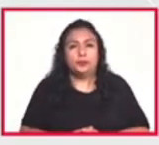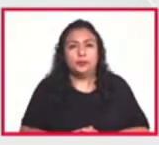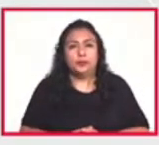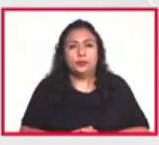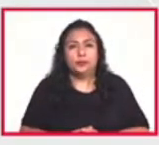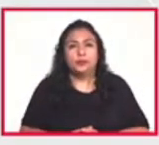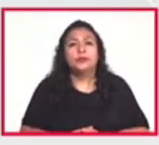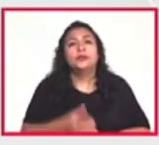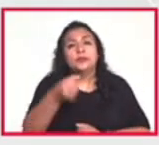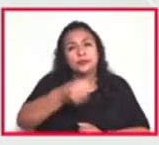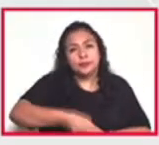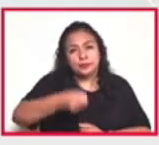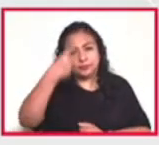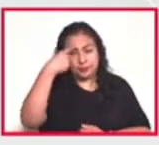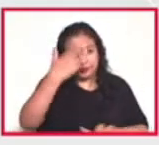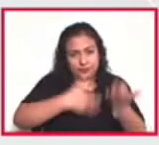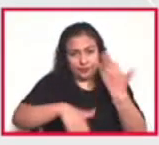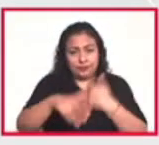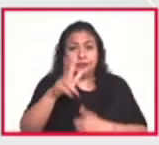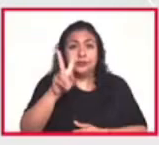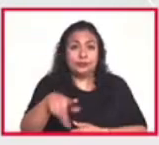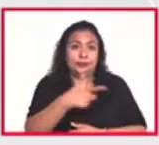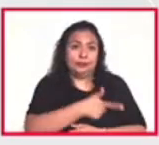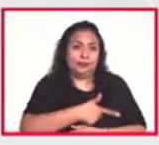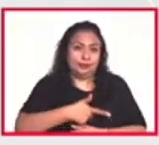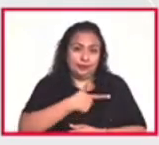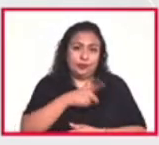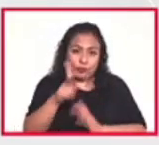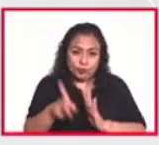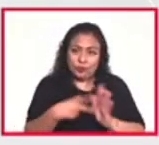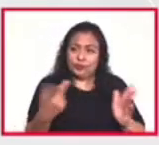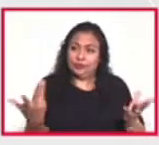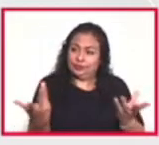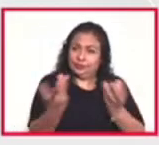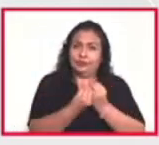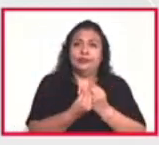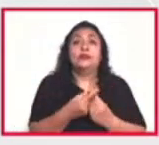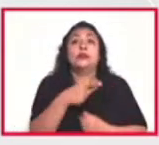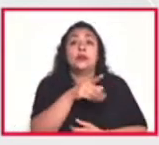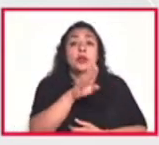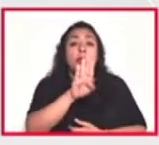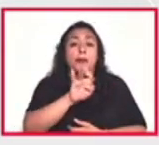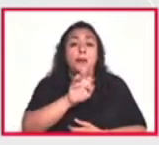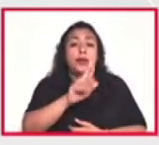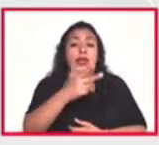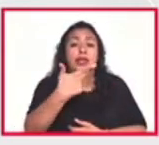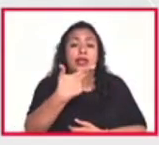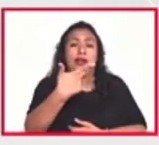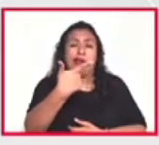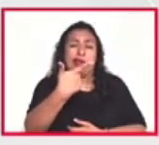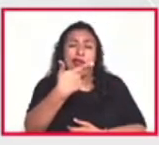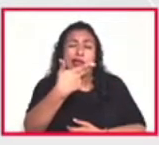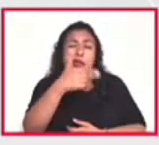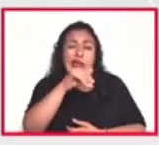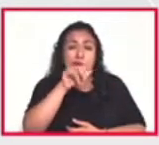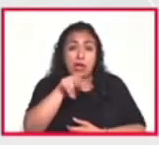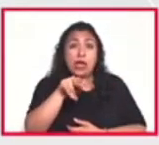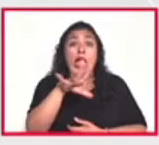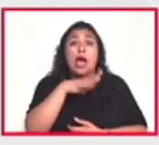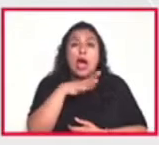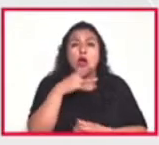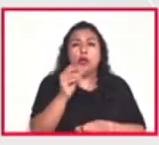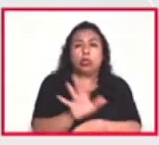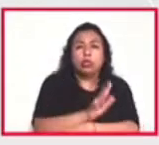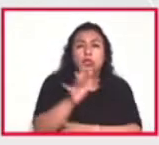Un saludo para todos y me alegro de estar con ustedes una vez más. Berghain es un símbolo de la escena tecno y electrónica a